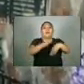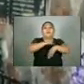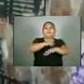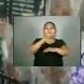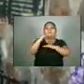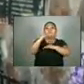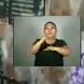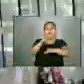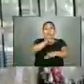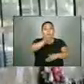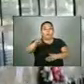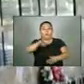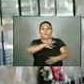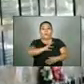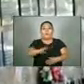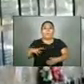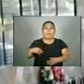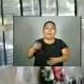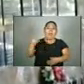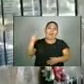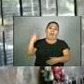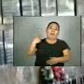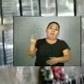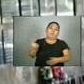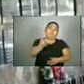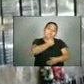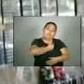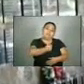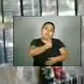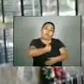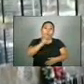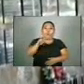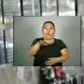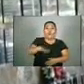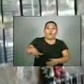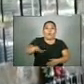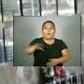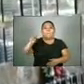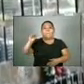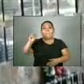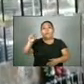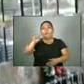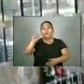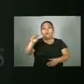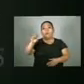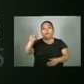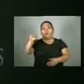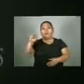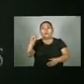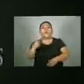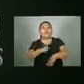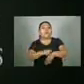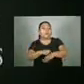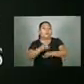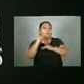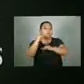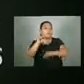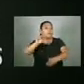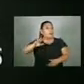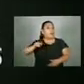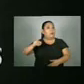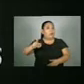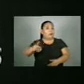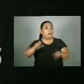establecer el estado familiar de las víctimas del Mozote y lugares aledaños, una normativa que tendrá una vigencia de tres años y que